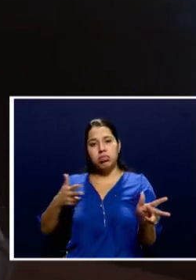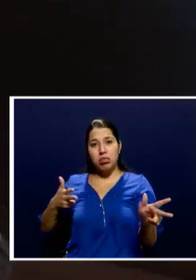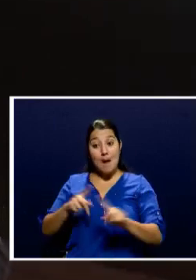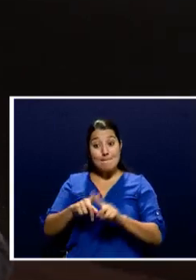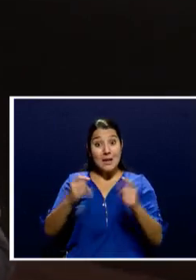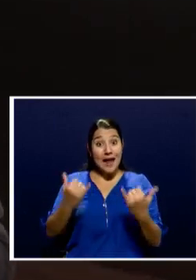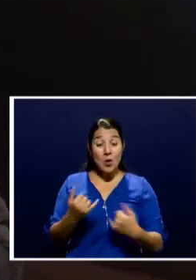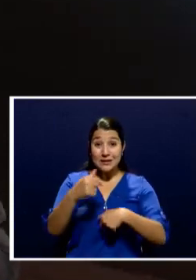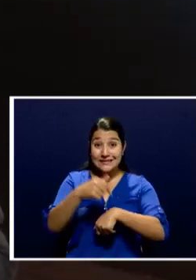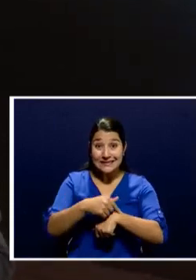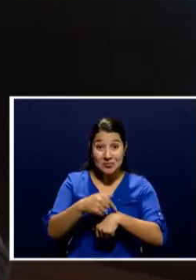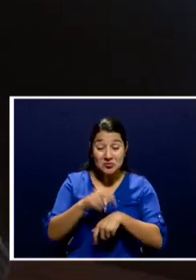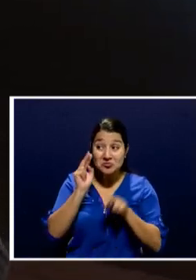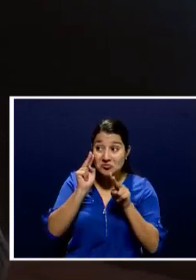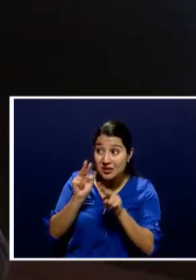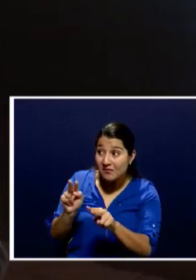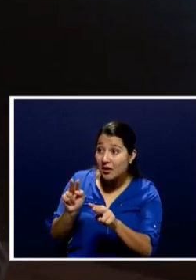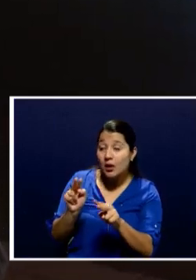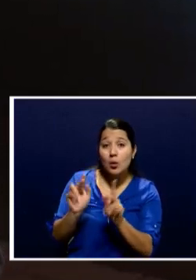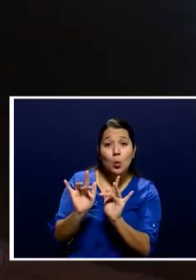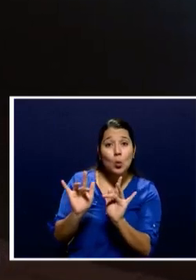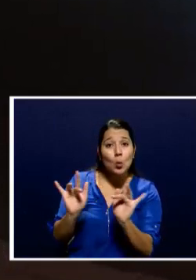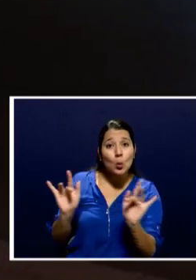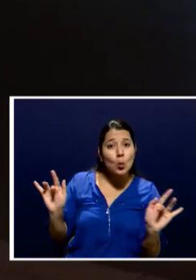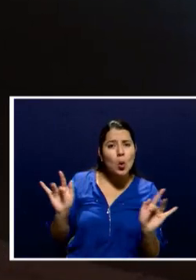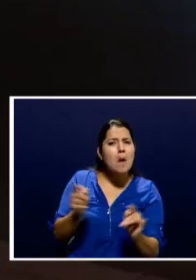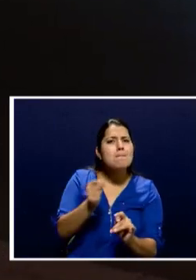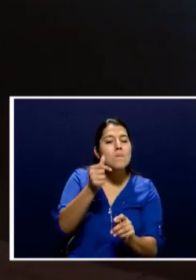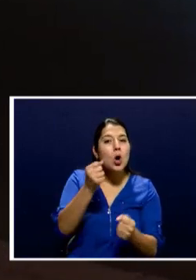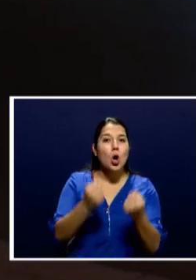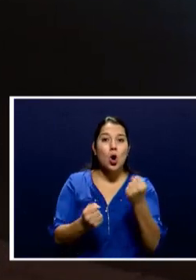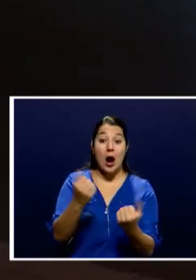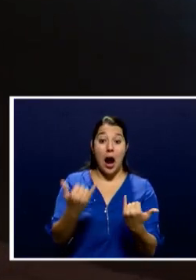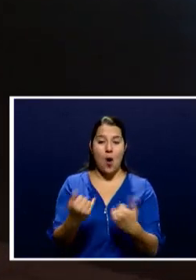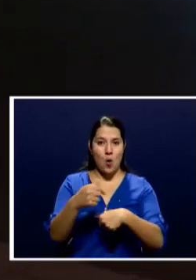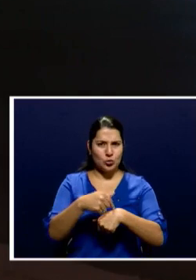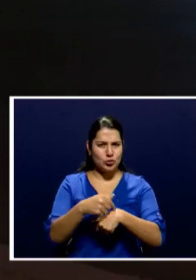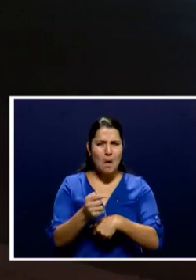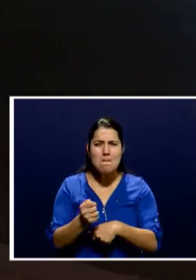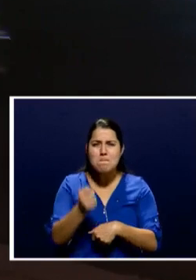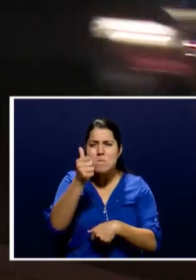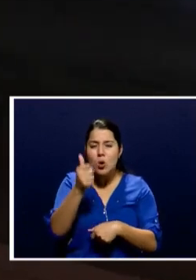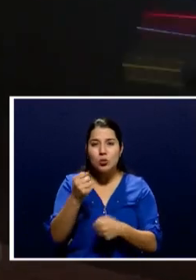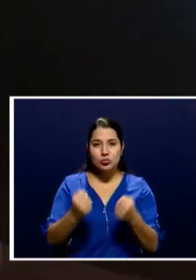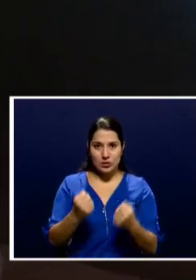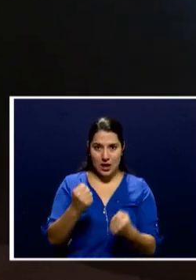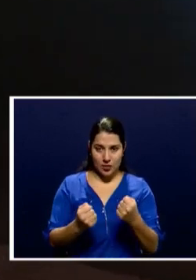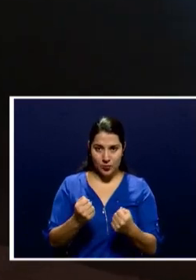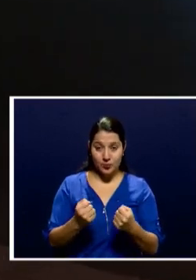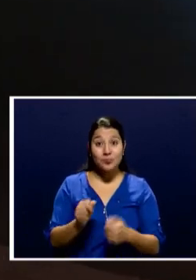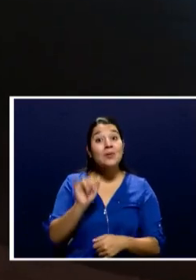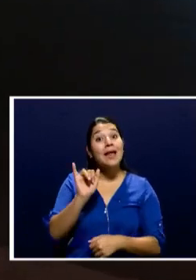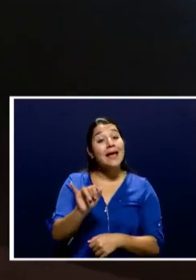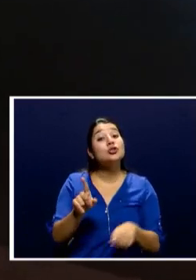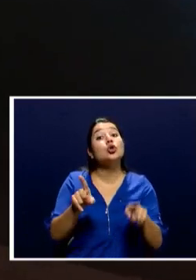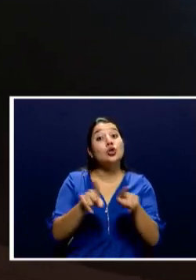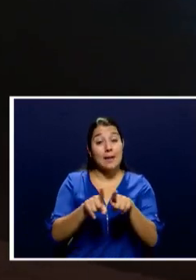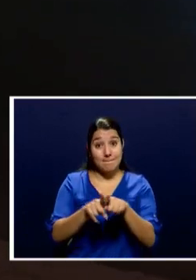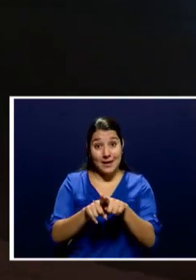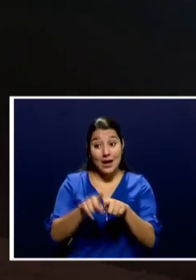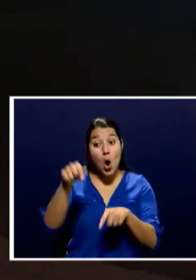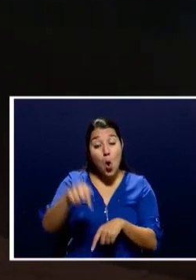este momento prácticamente es desolado. Son pocos los vehículos que transitan por este sector a esta hora. Eso también se va a reflejar